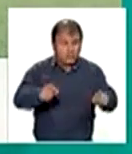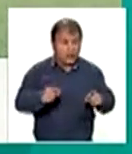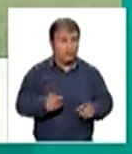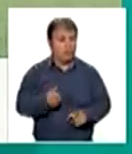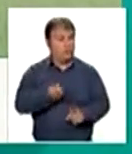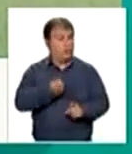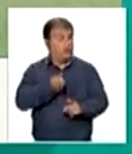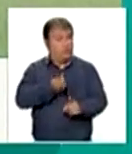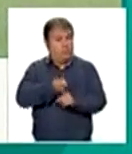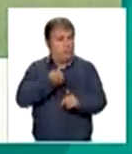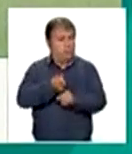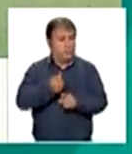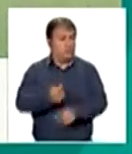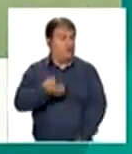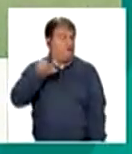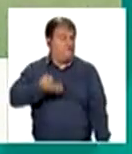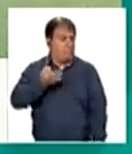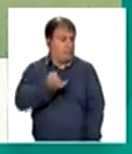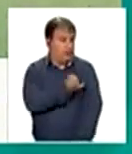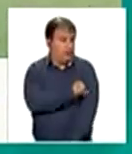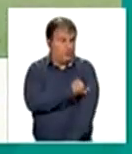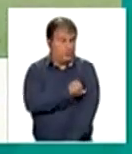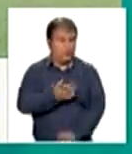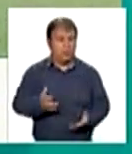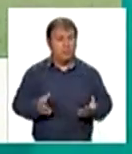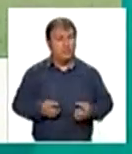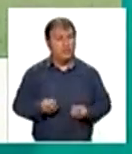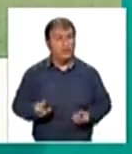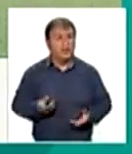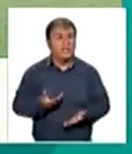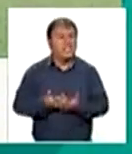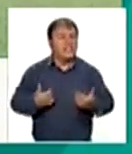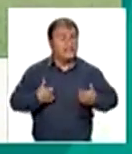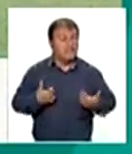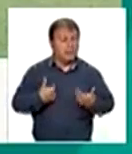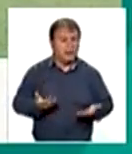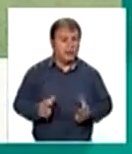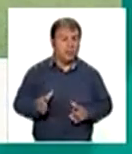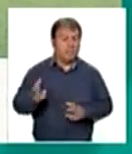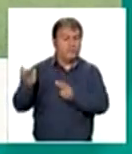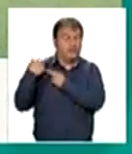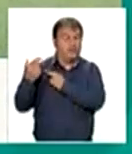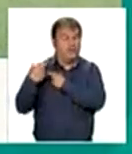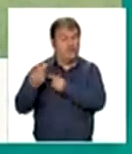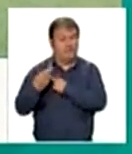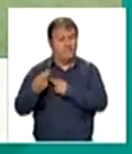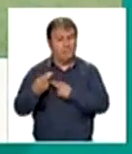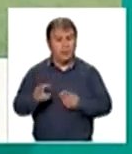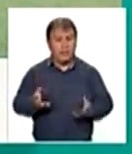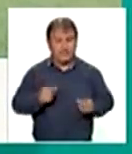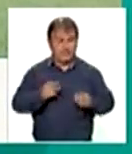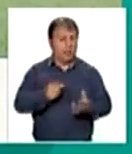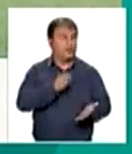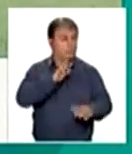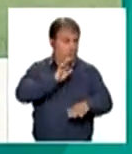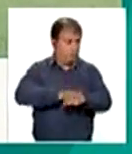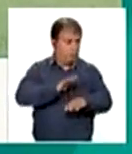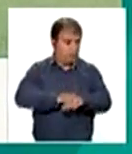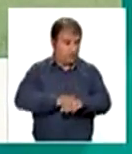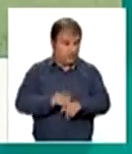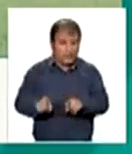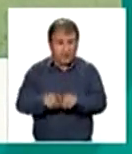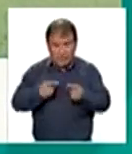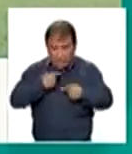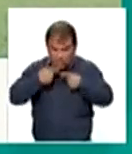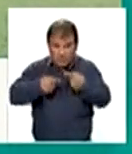medios oficiales de las entidades oficiales, por supuesto, que tienen a su cargo esta supuesta notificación. Además, déjame